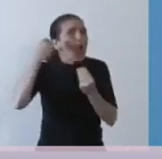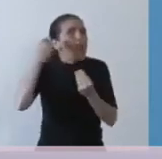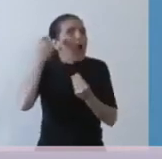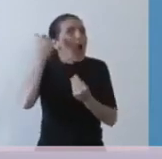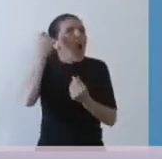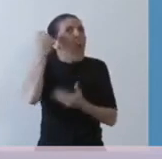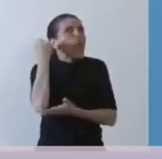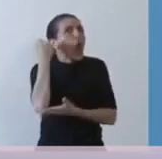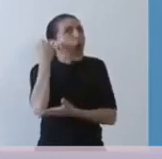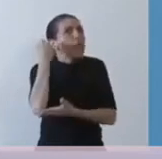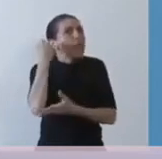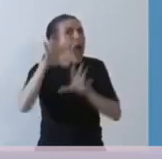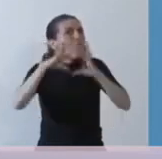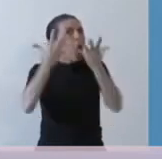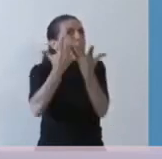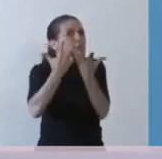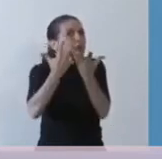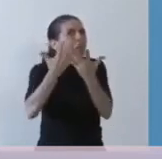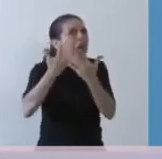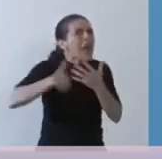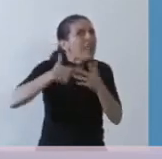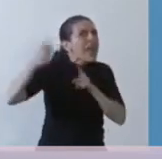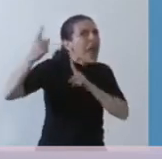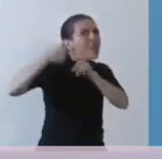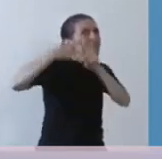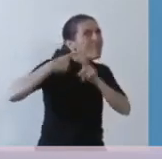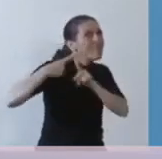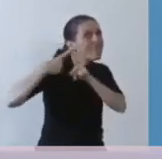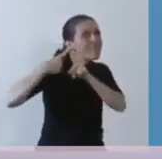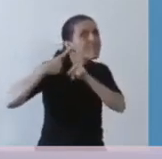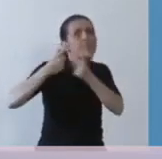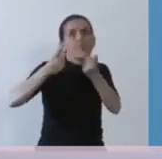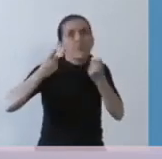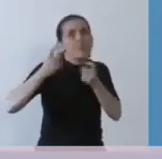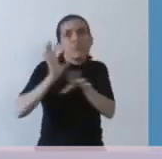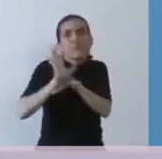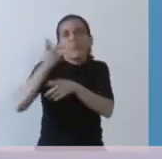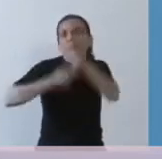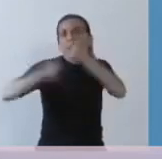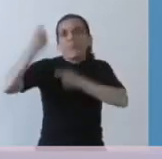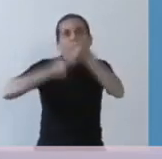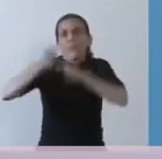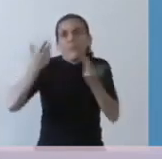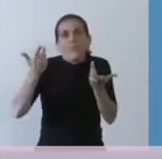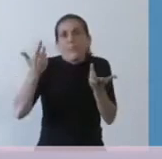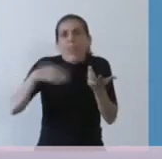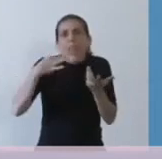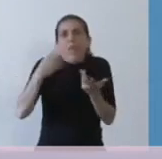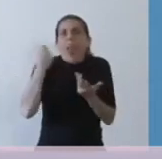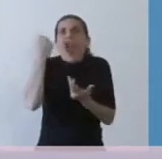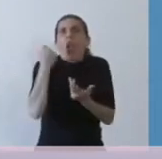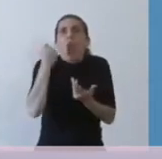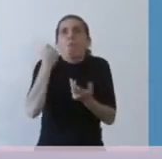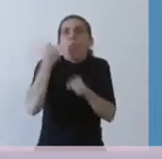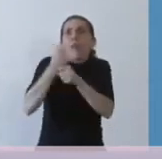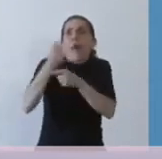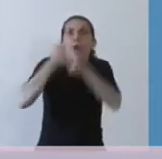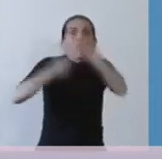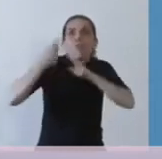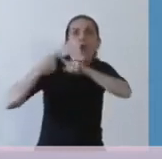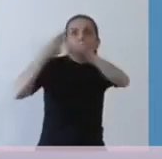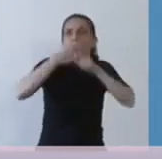está en el mundo y en Argentina requiere de circulación para que haya actividad económica por lo tanto lo